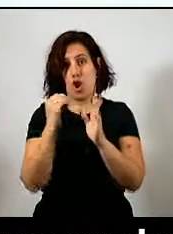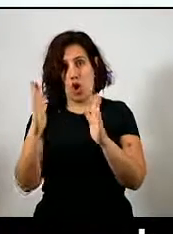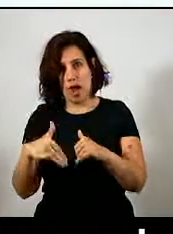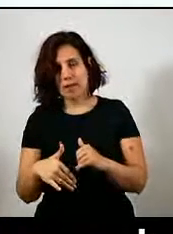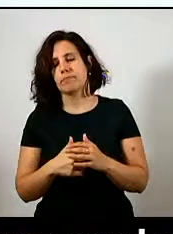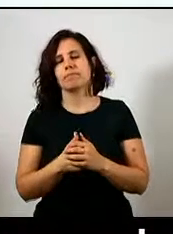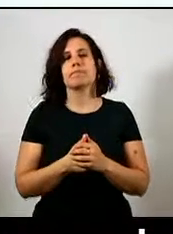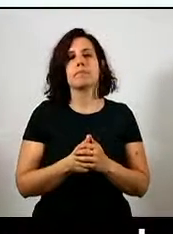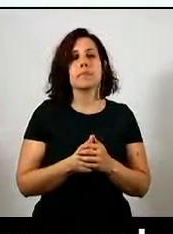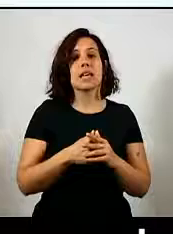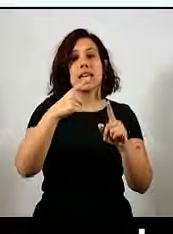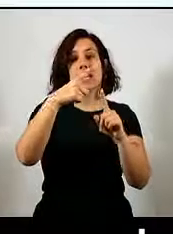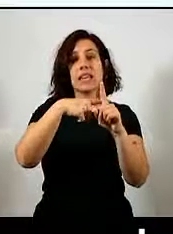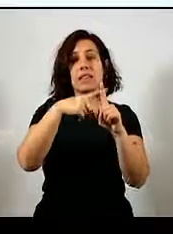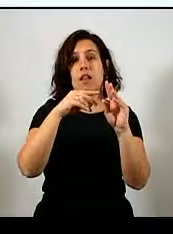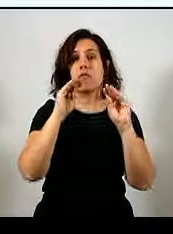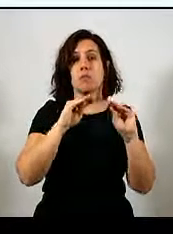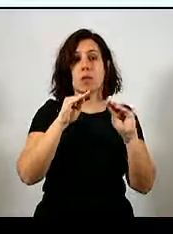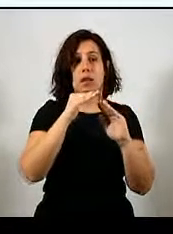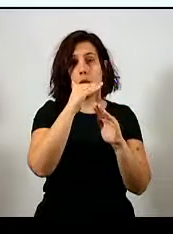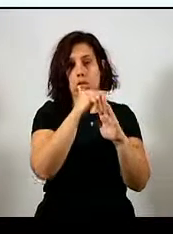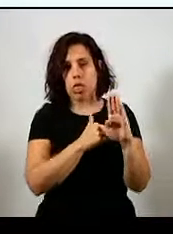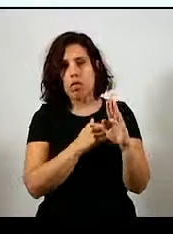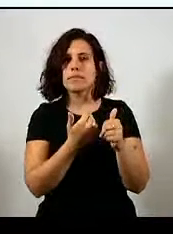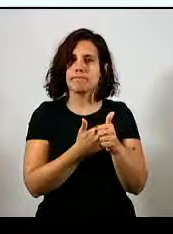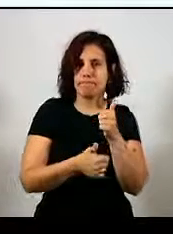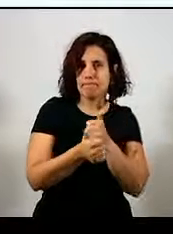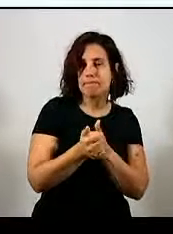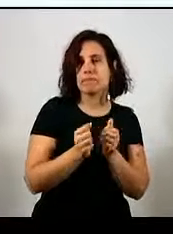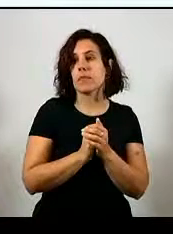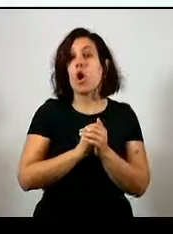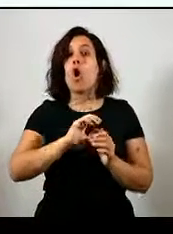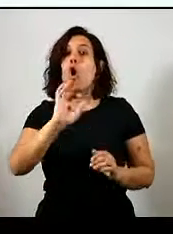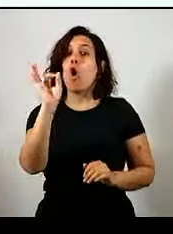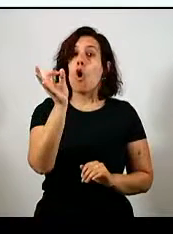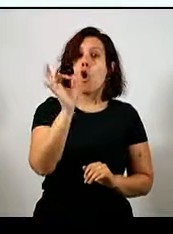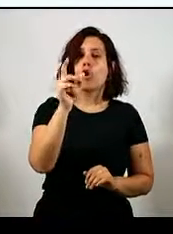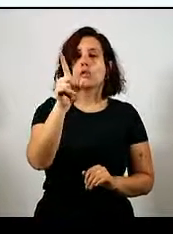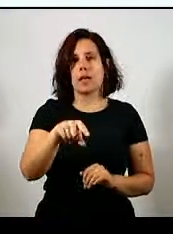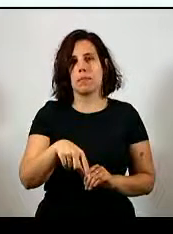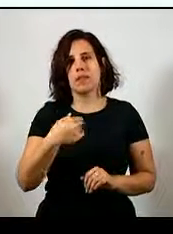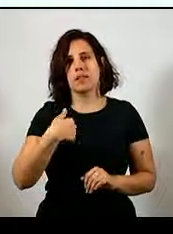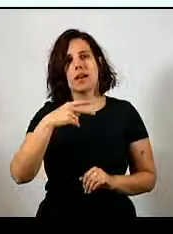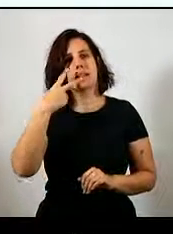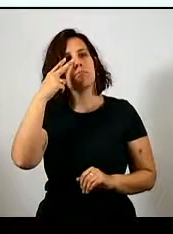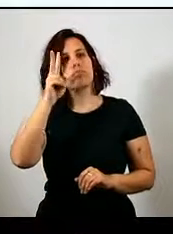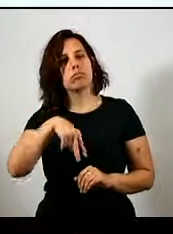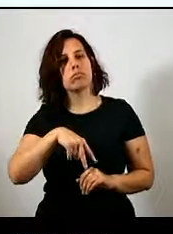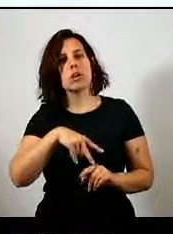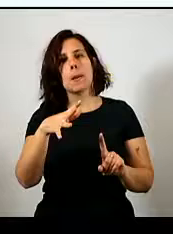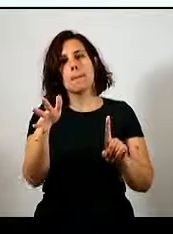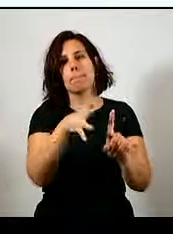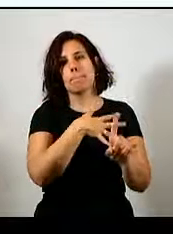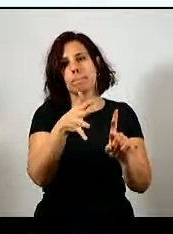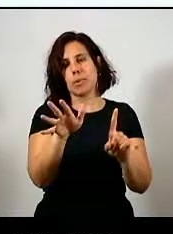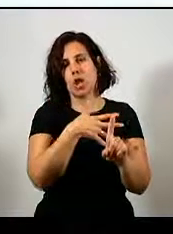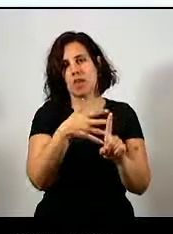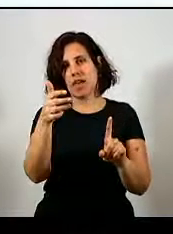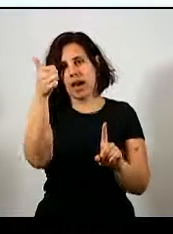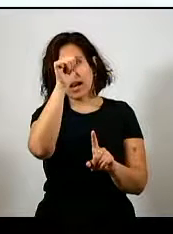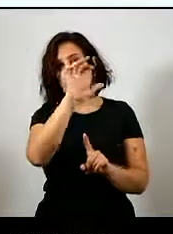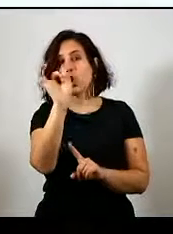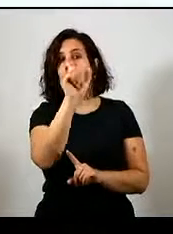nivel formativo y que tengan reconocida la condición de víctima de violencia de género o personas